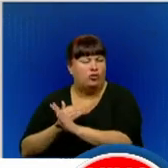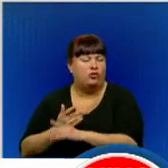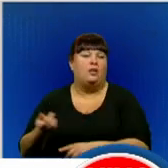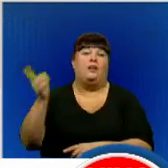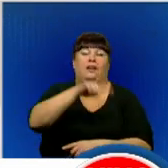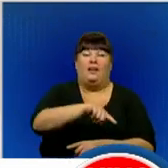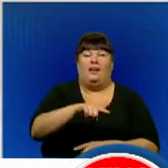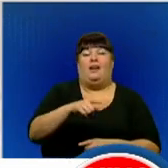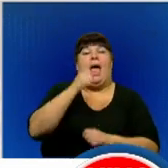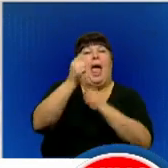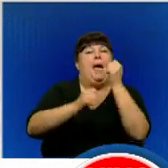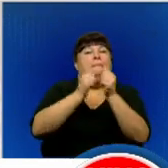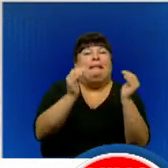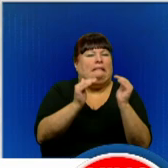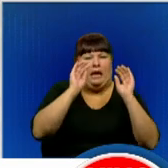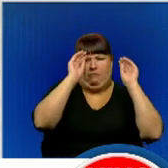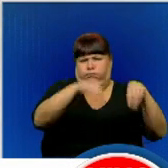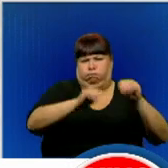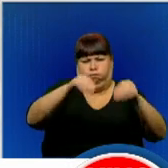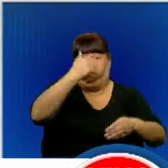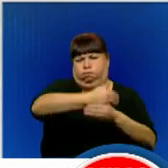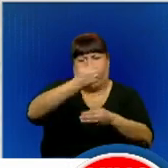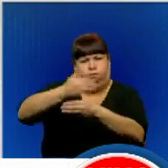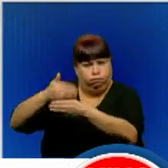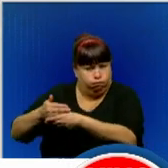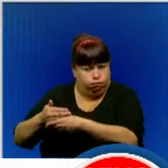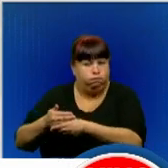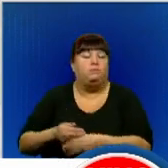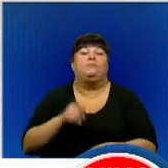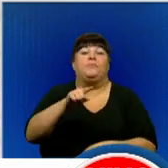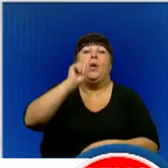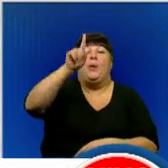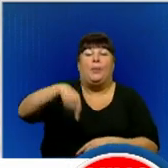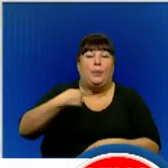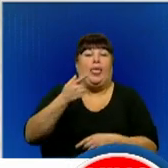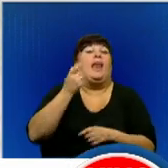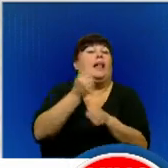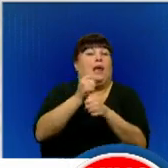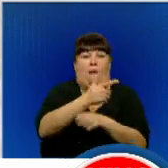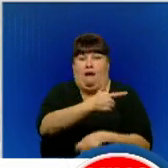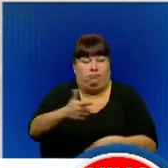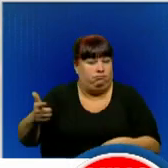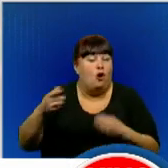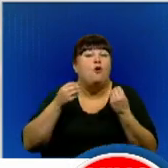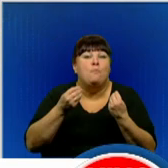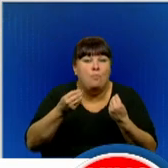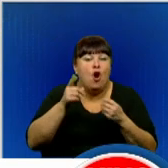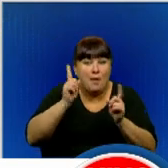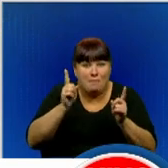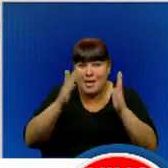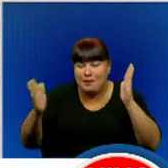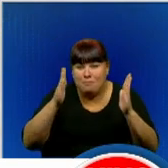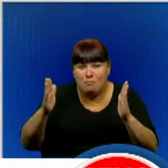sepultaron las pequeñas y medianas empresas generaron desocupación porque eso es lo que pasó